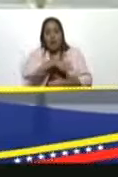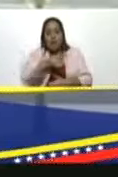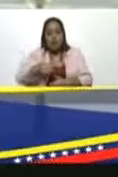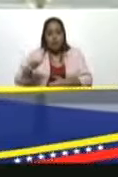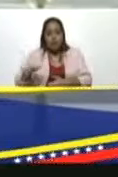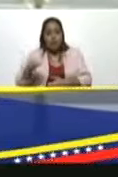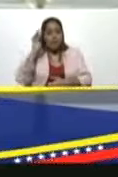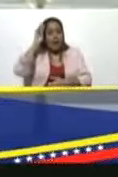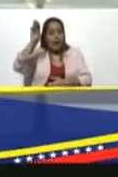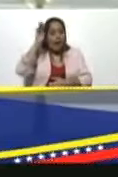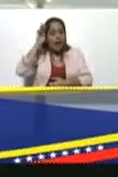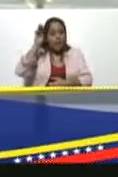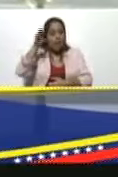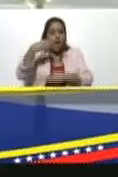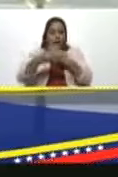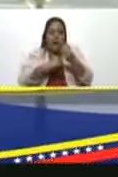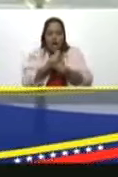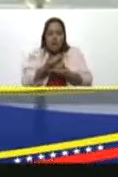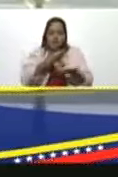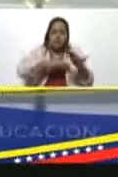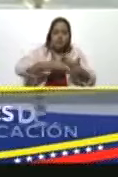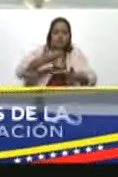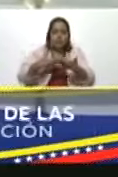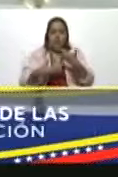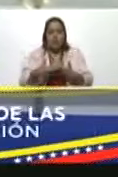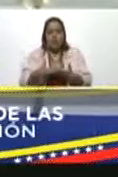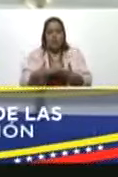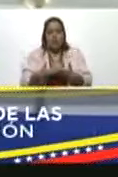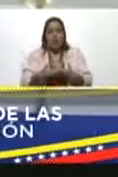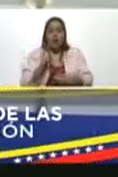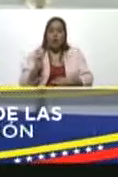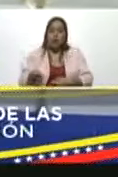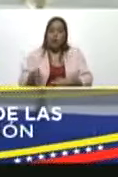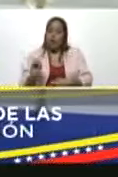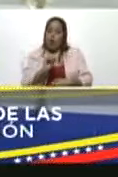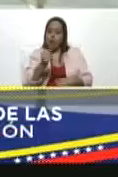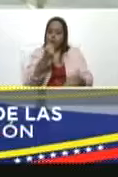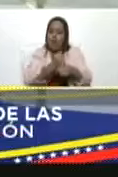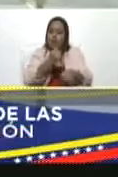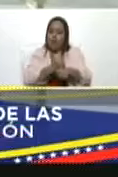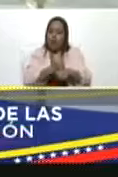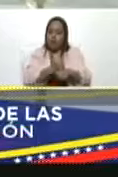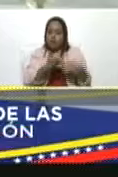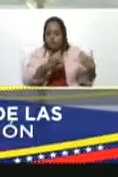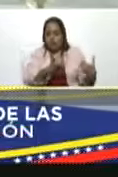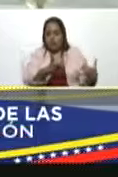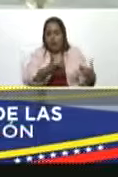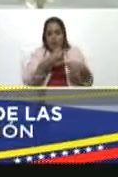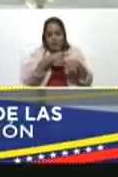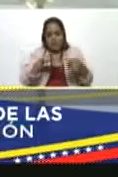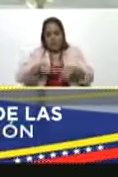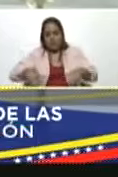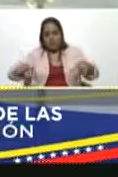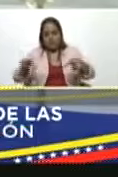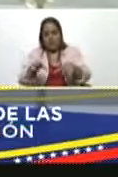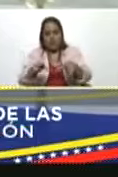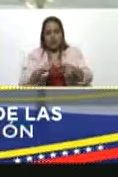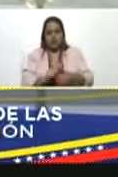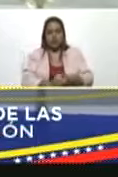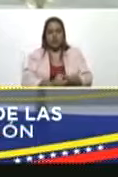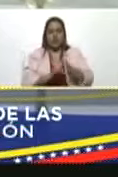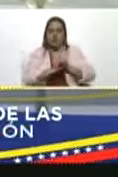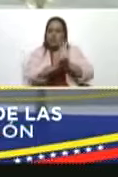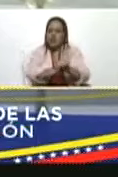los maestros y las maestras, tanto activos como jubilados. Pero también es un espacio que